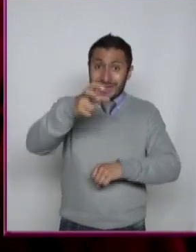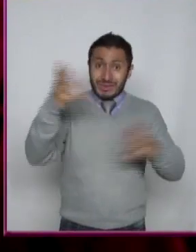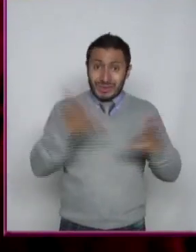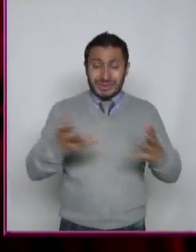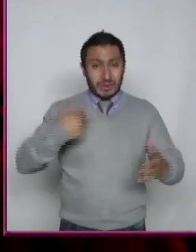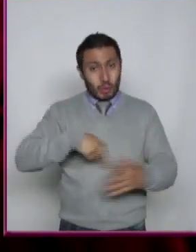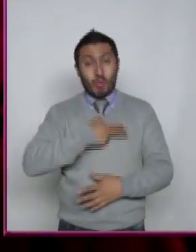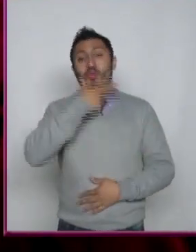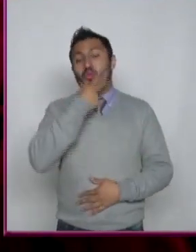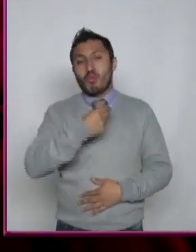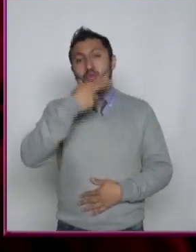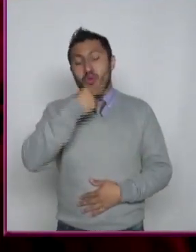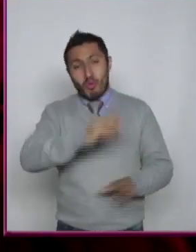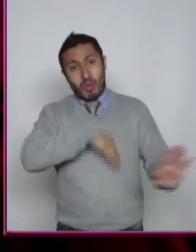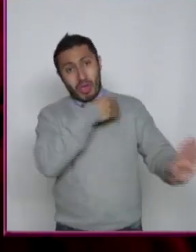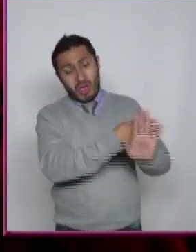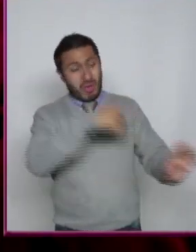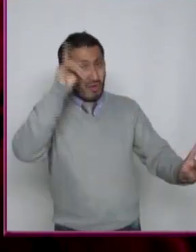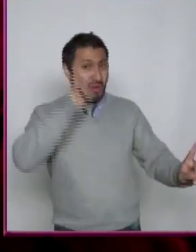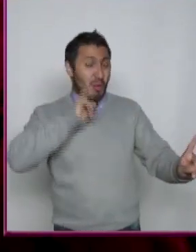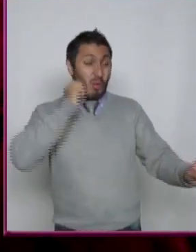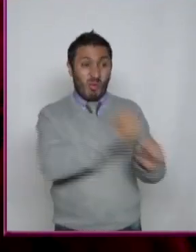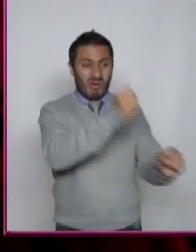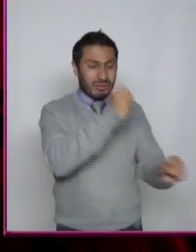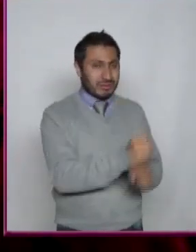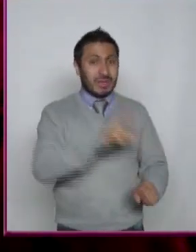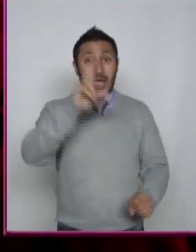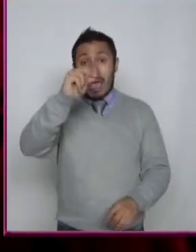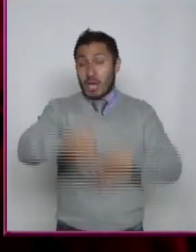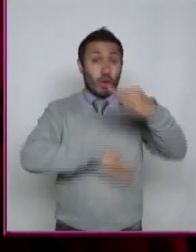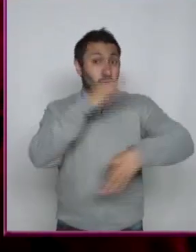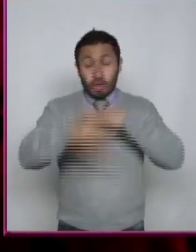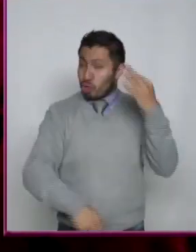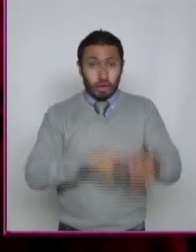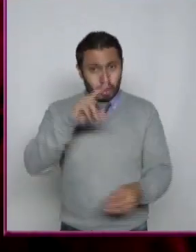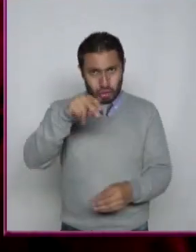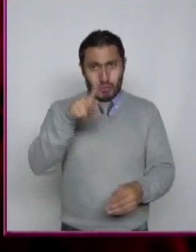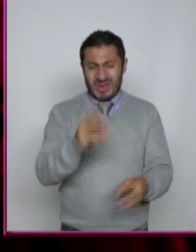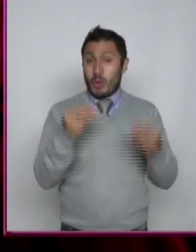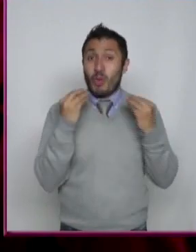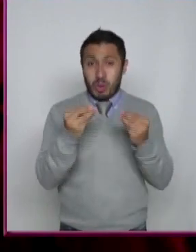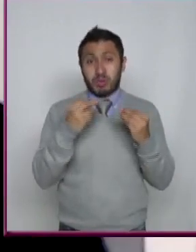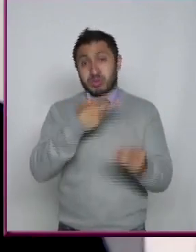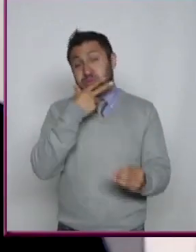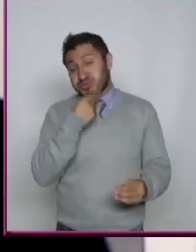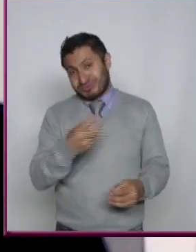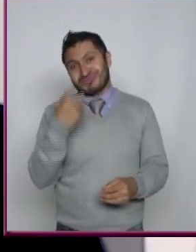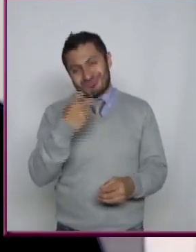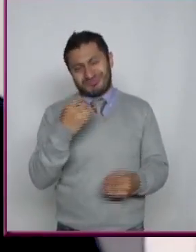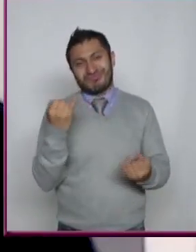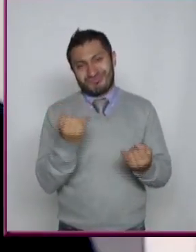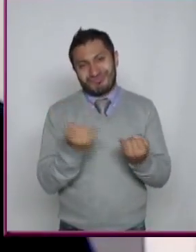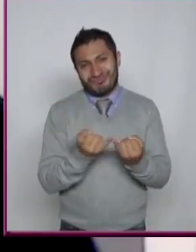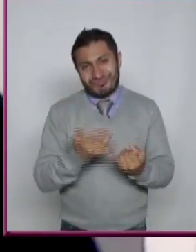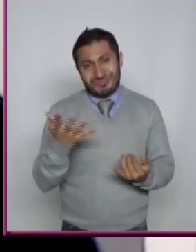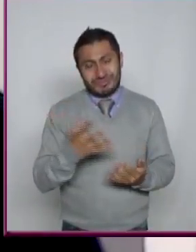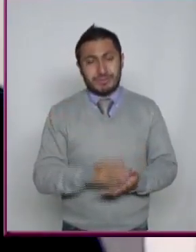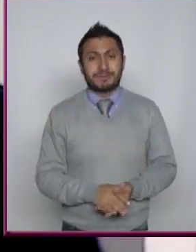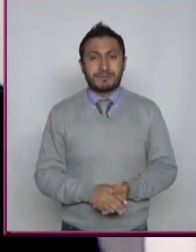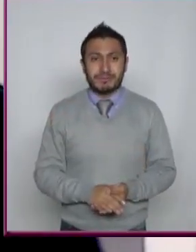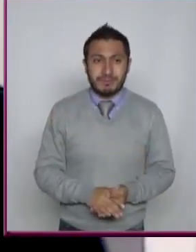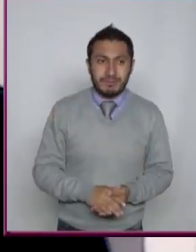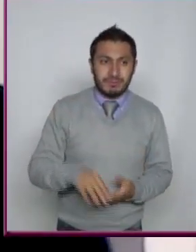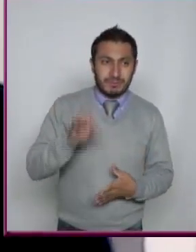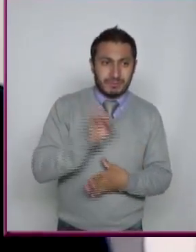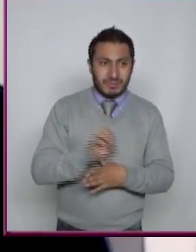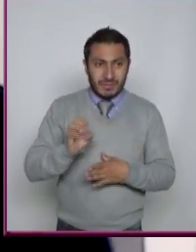¿no? No que siempre sea así, no que sea en todos los casos, pero es algo que sucede más y que suele suceder con mucha más agresividad, ¿no? Entonces, ese, por